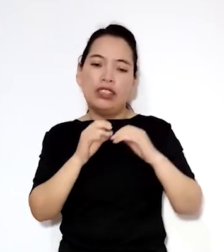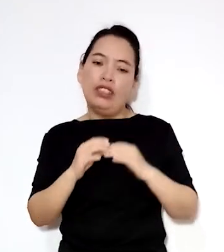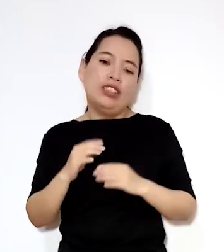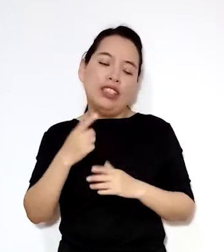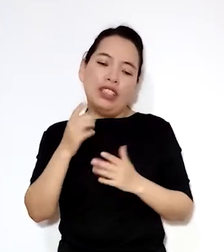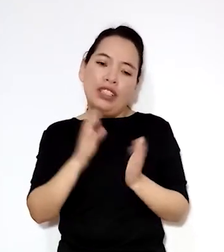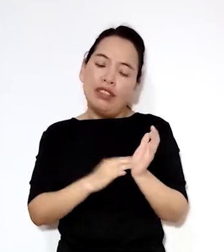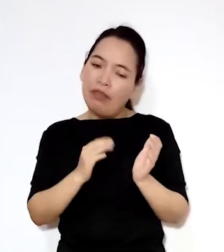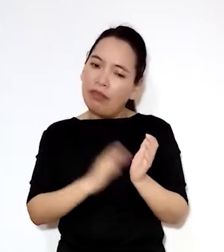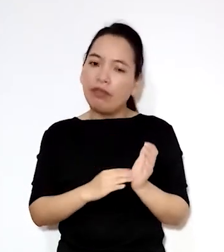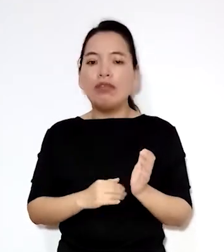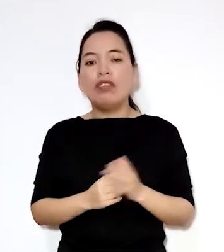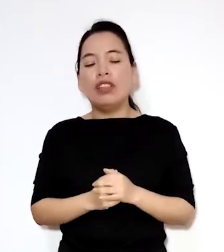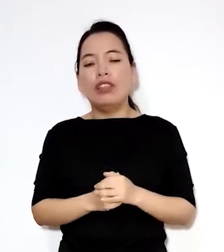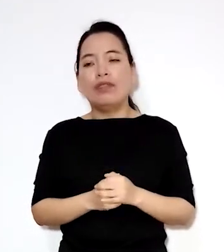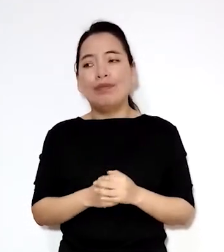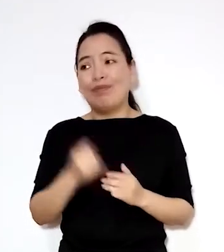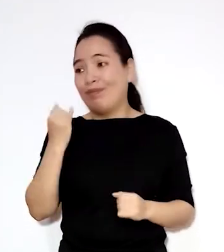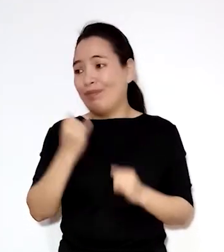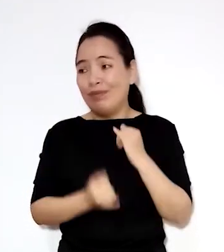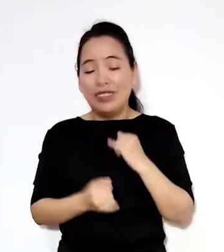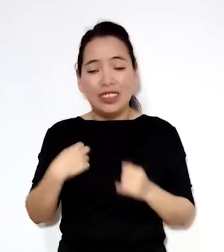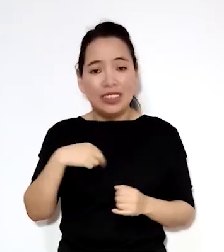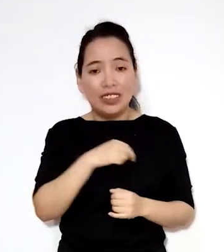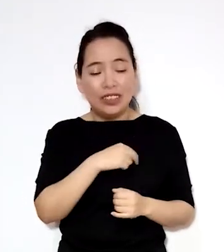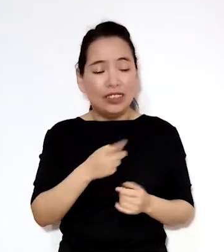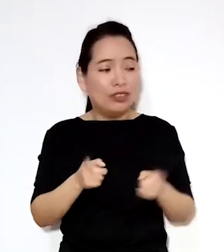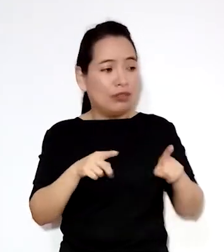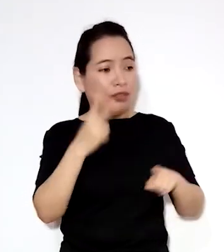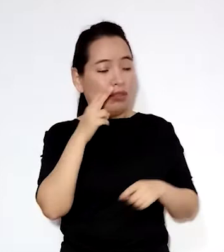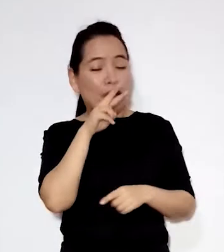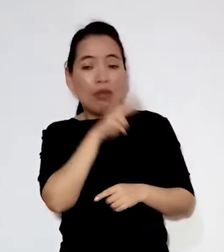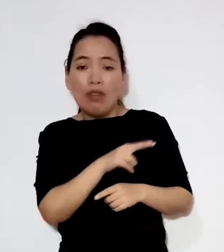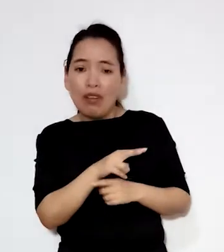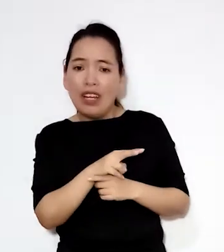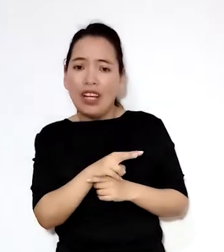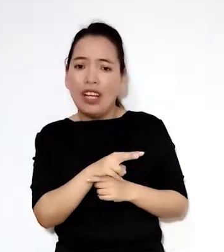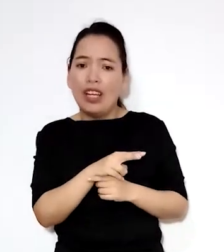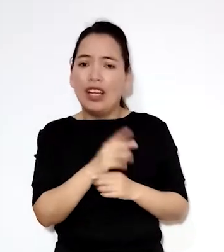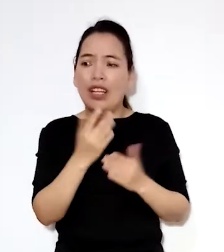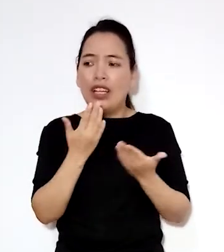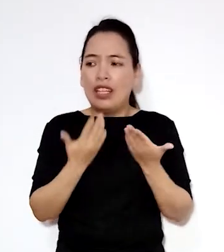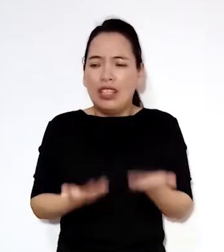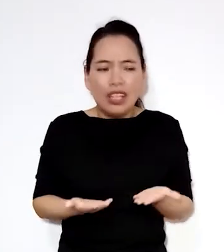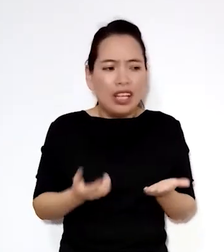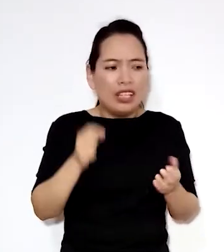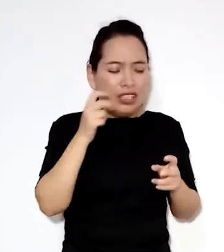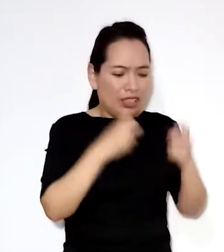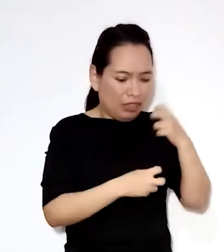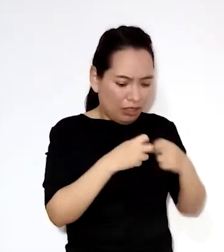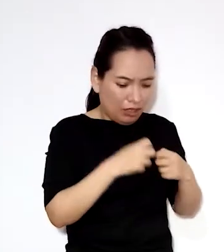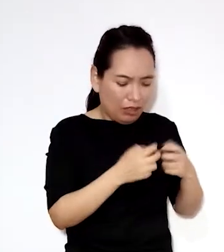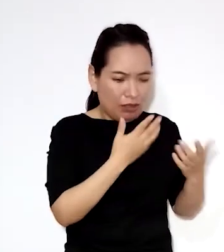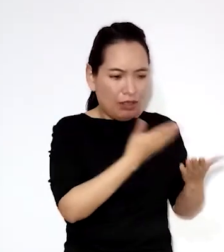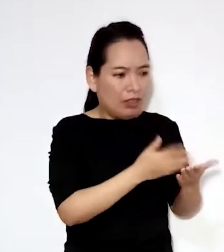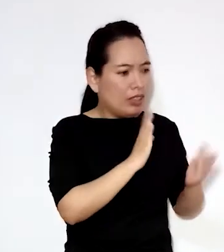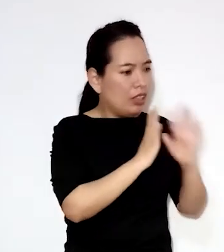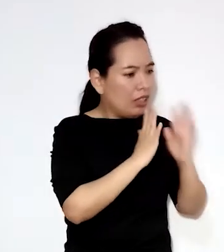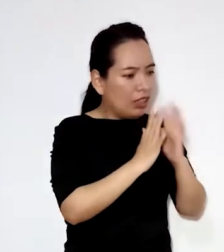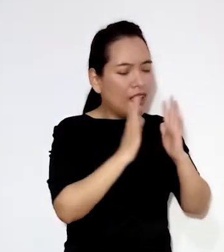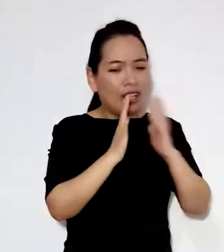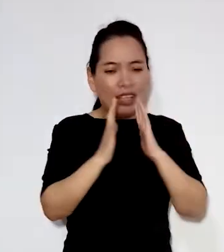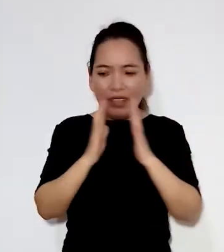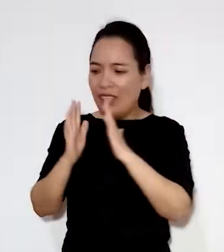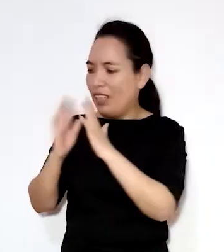en los espacios en igualdad de condiciones, y eso definitivamente, cuando uno sale